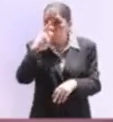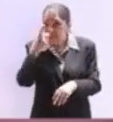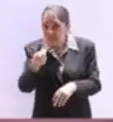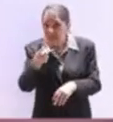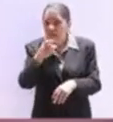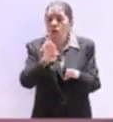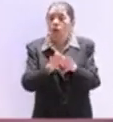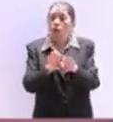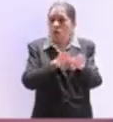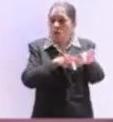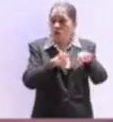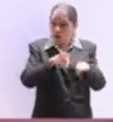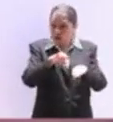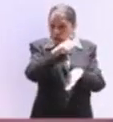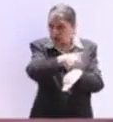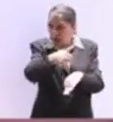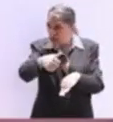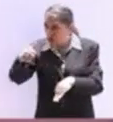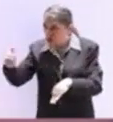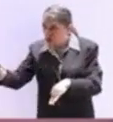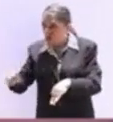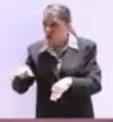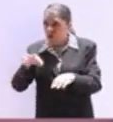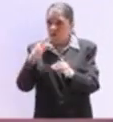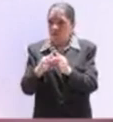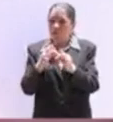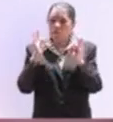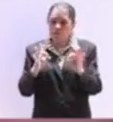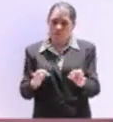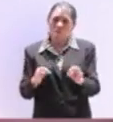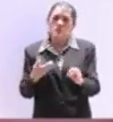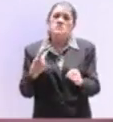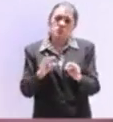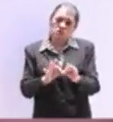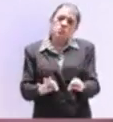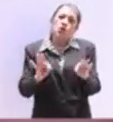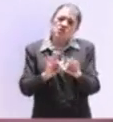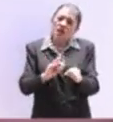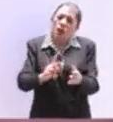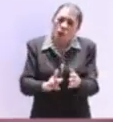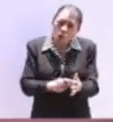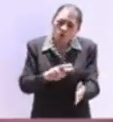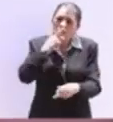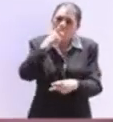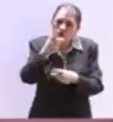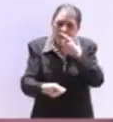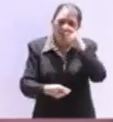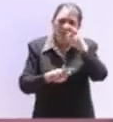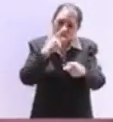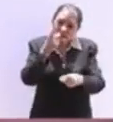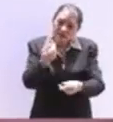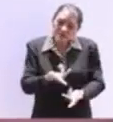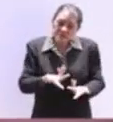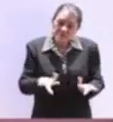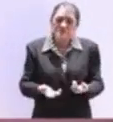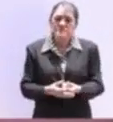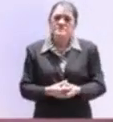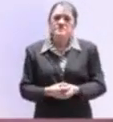los presidentes municipales tiene, pero es importante recalcarlo esta tarde. No hay mejor proyecto que el